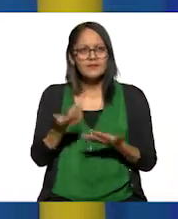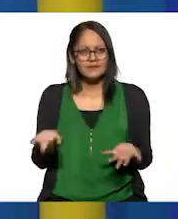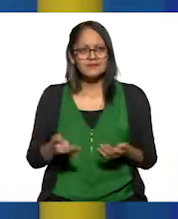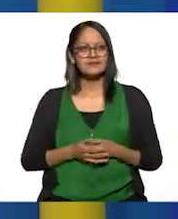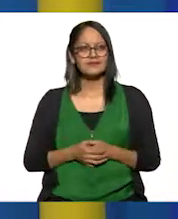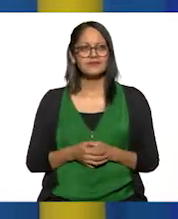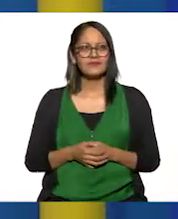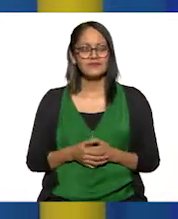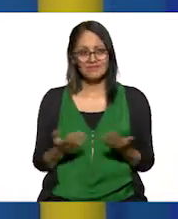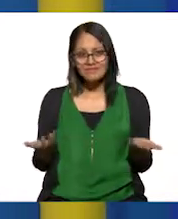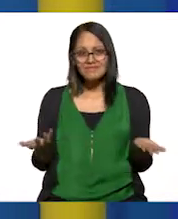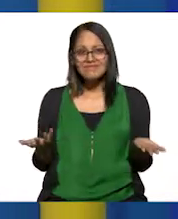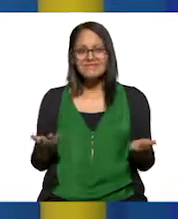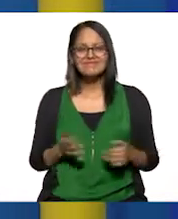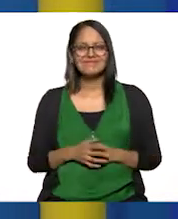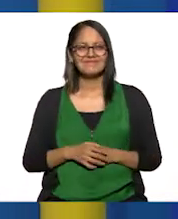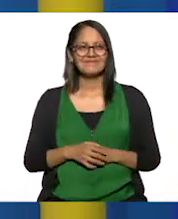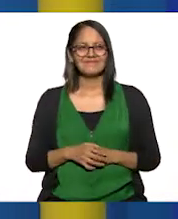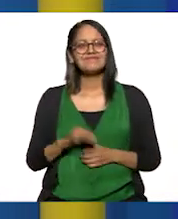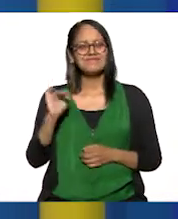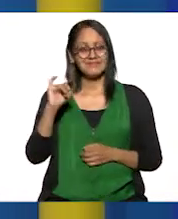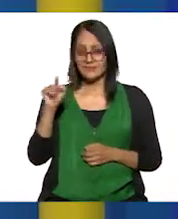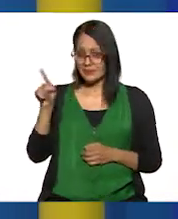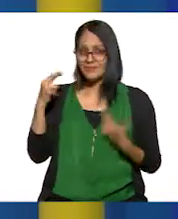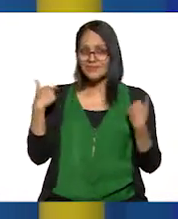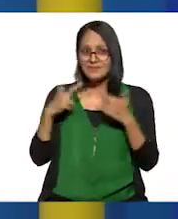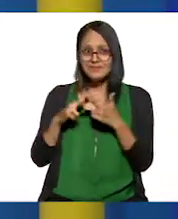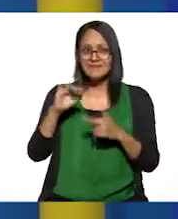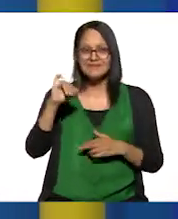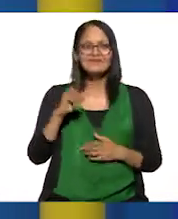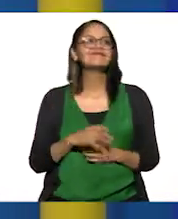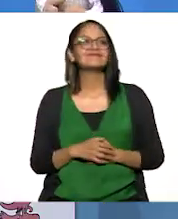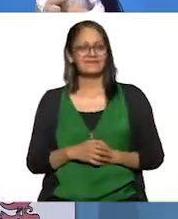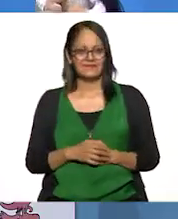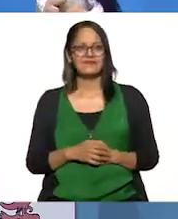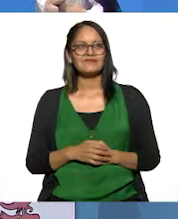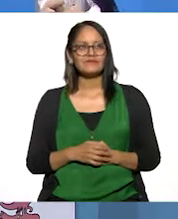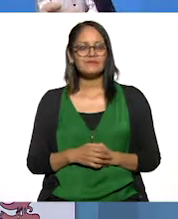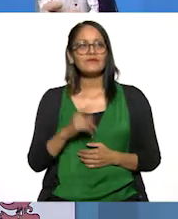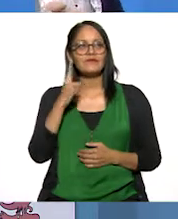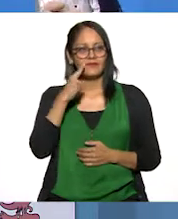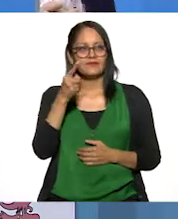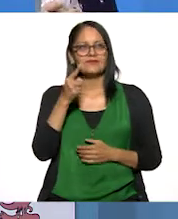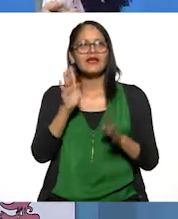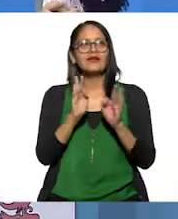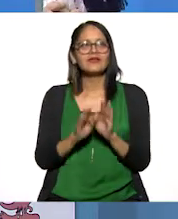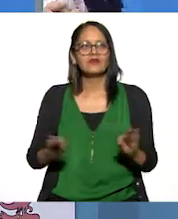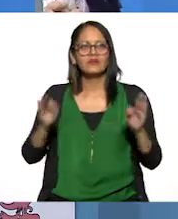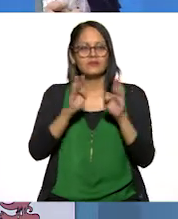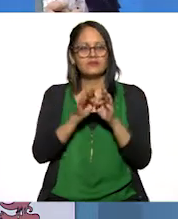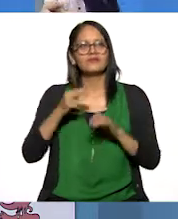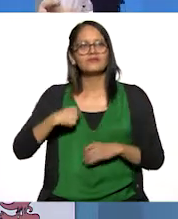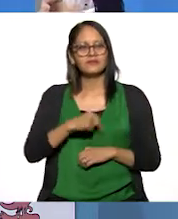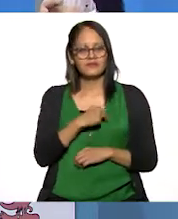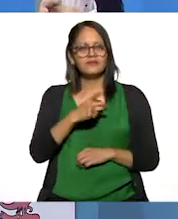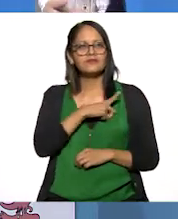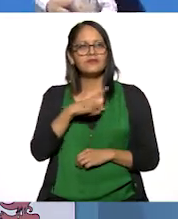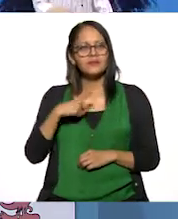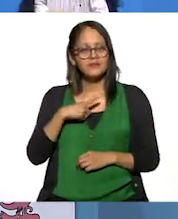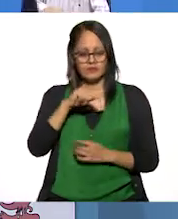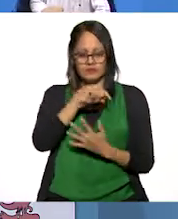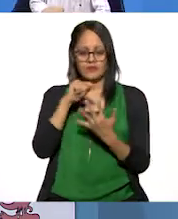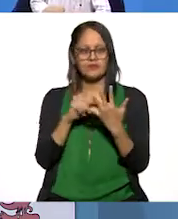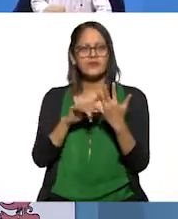problema. ¿Así? ¿Sí? ¿Sí, profe? Así es. Y creo que es bien importante que tengamos muy en cuenta